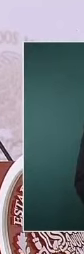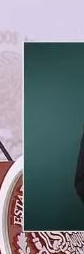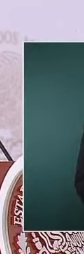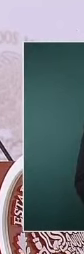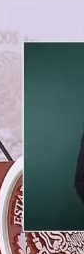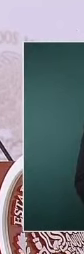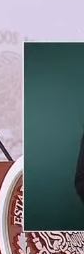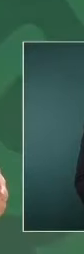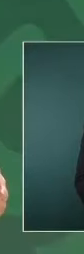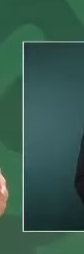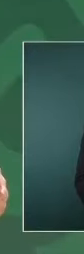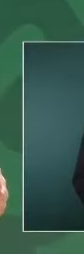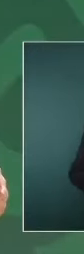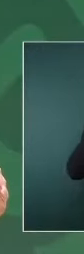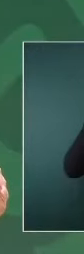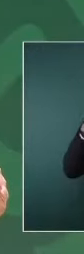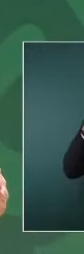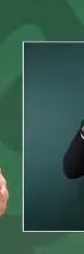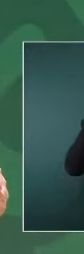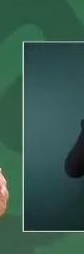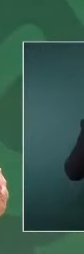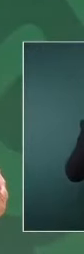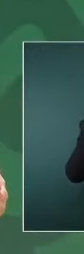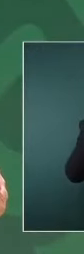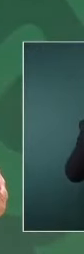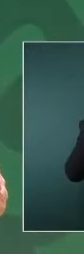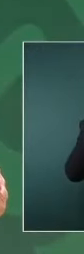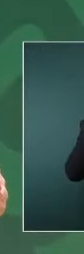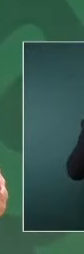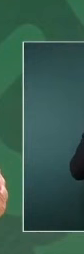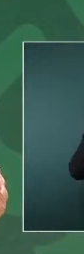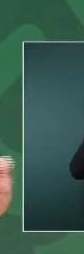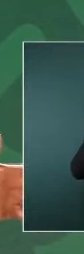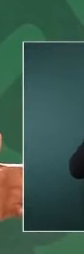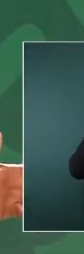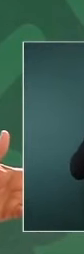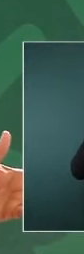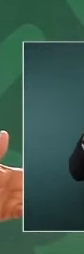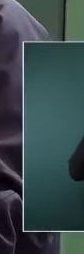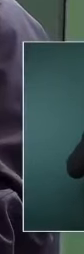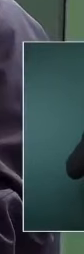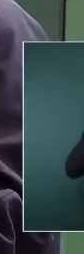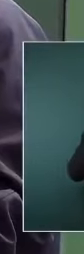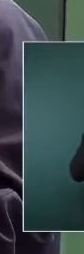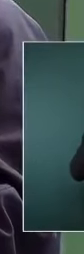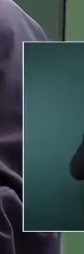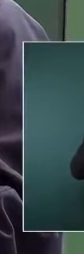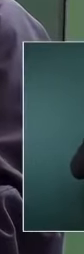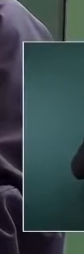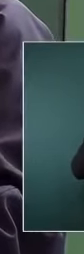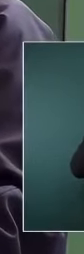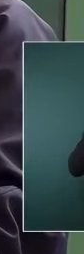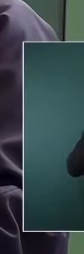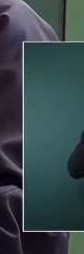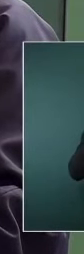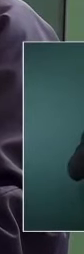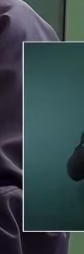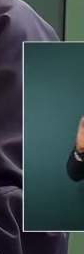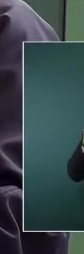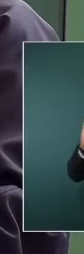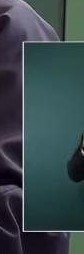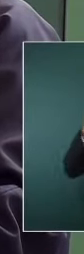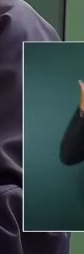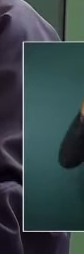todo lo archivaban. Yo presenté denuncias, por eso tengo autoridad moral